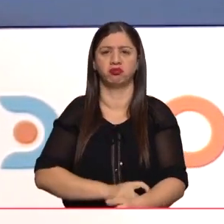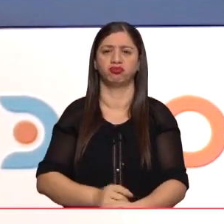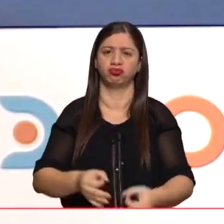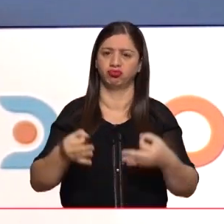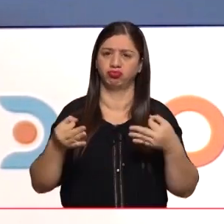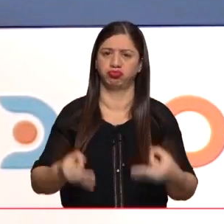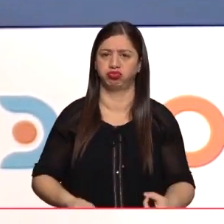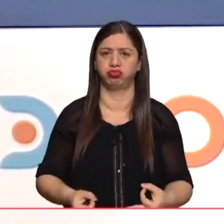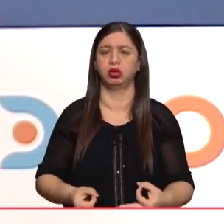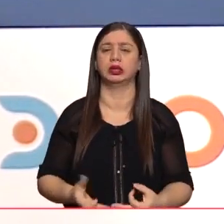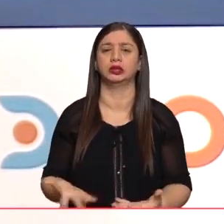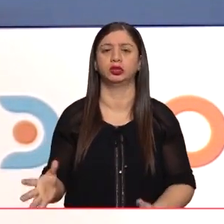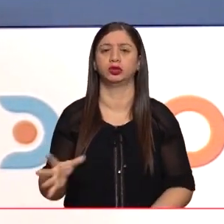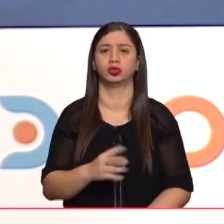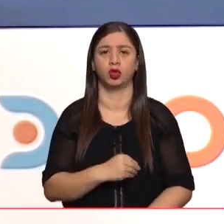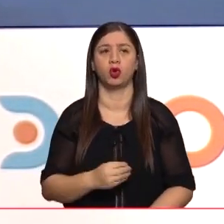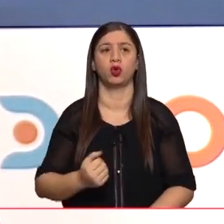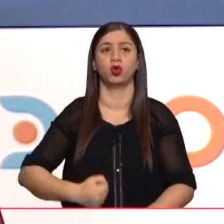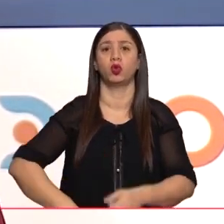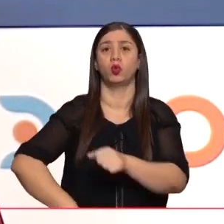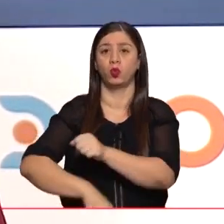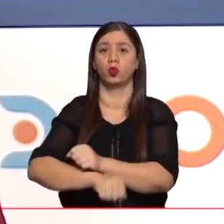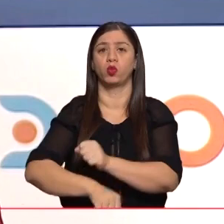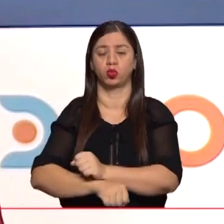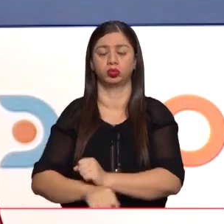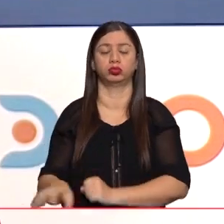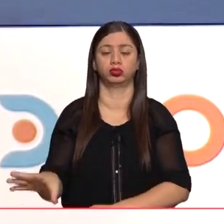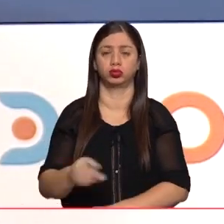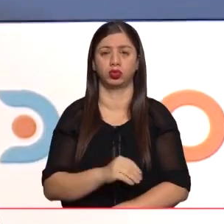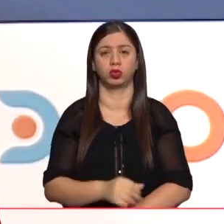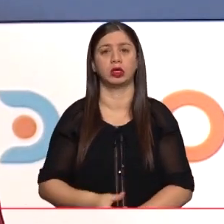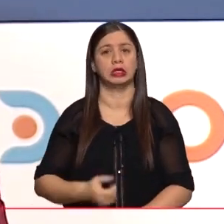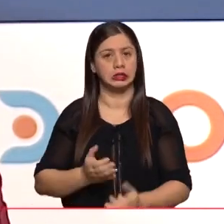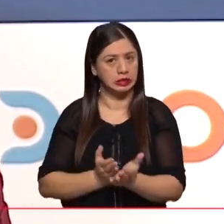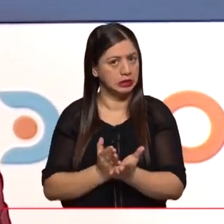que todos los puede aportar los jugadores, y nada, hay que seguir